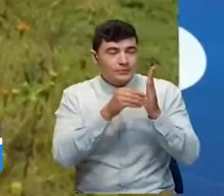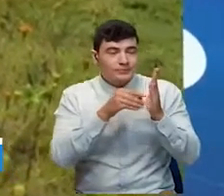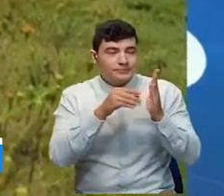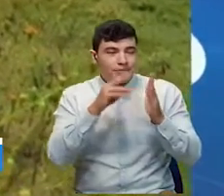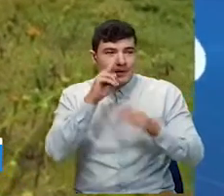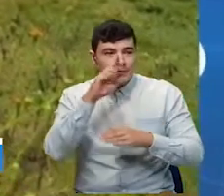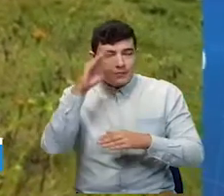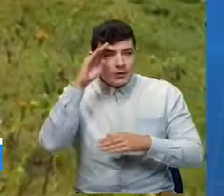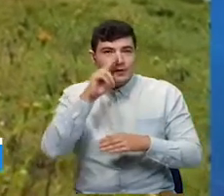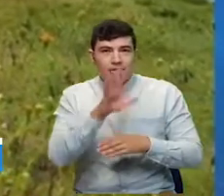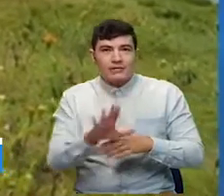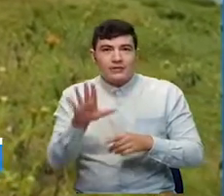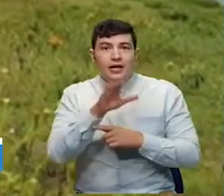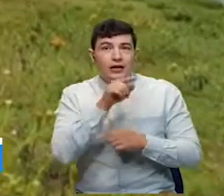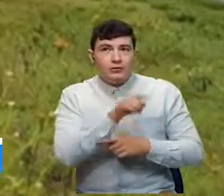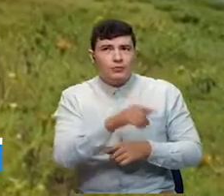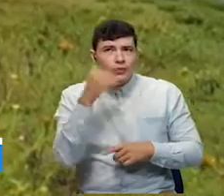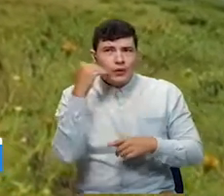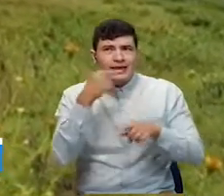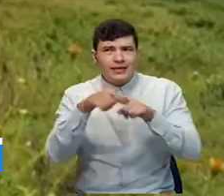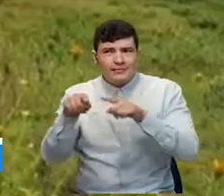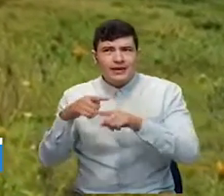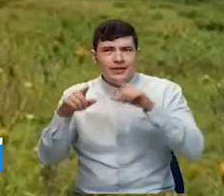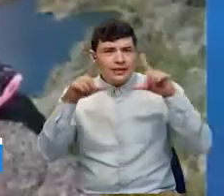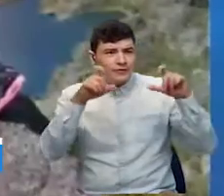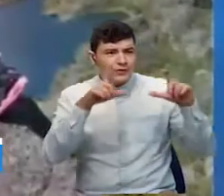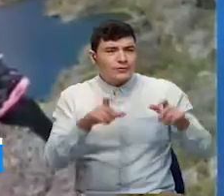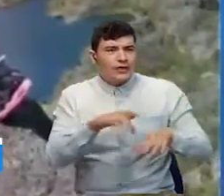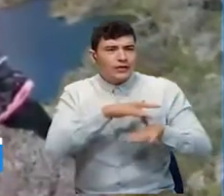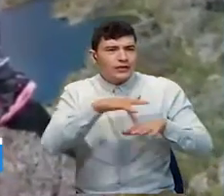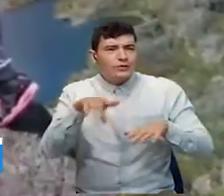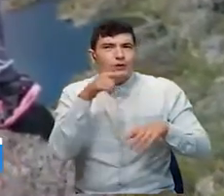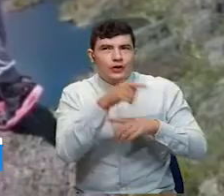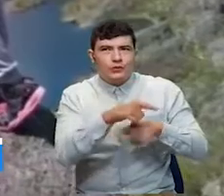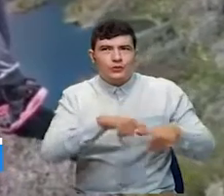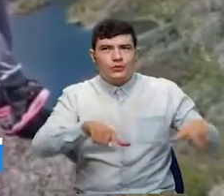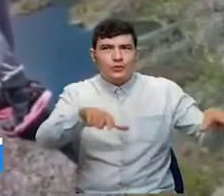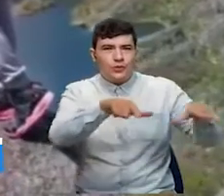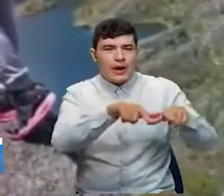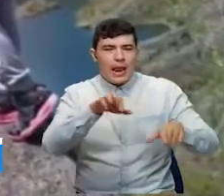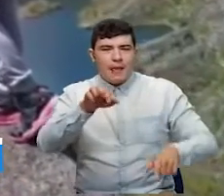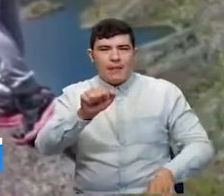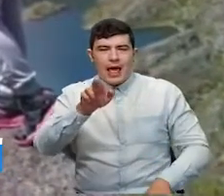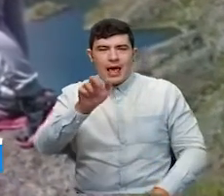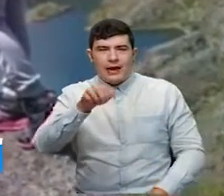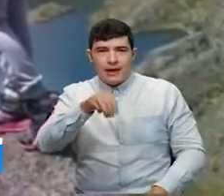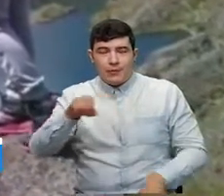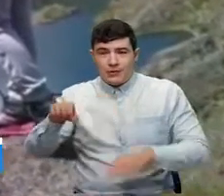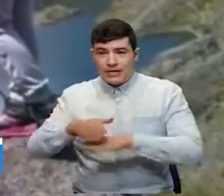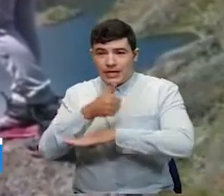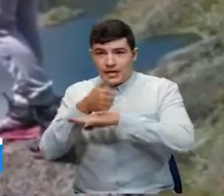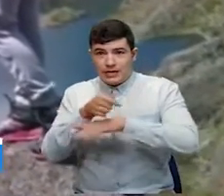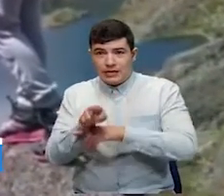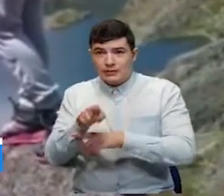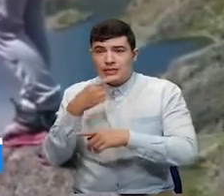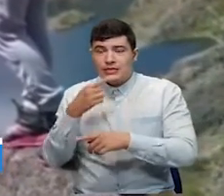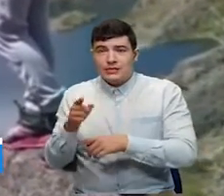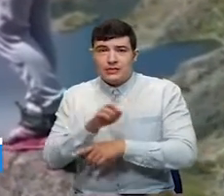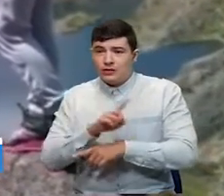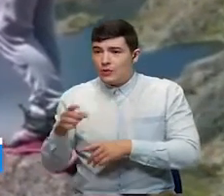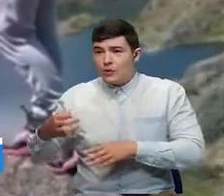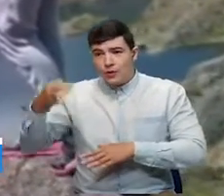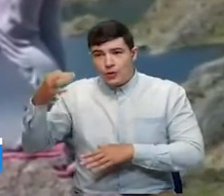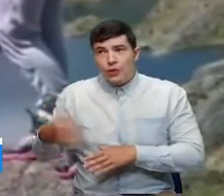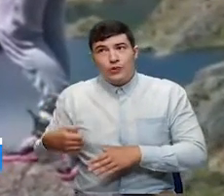La mujer se habría tomado varias fotografías desnuda en las lagunas del páramo, lo que a juicio de dirigentes de Santurbán es una violación